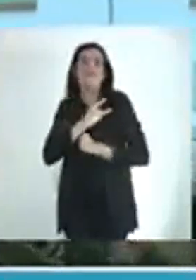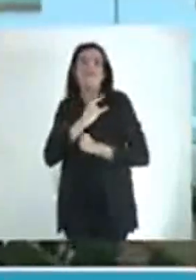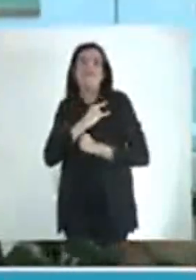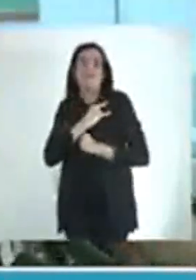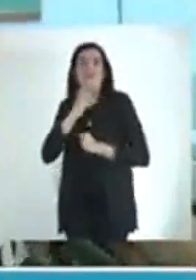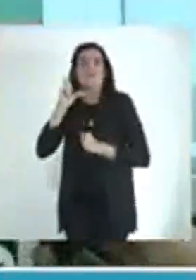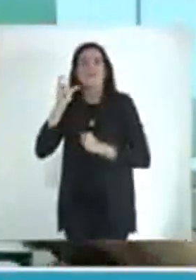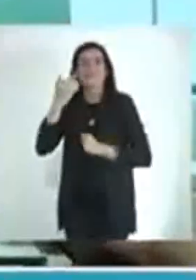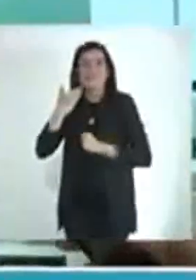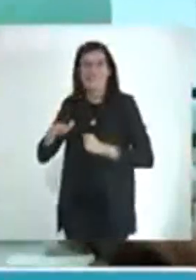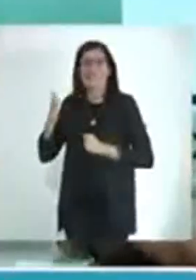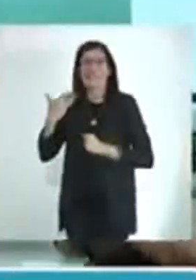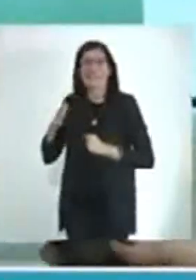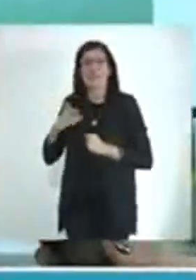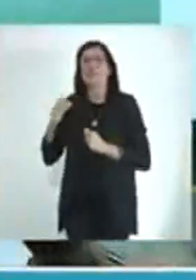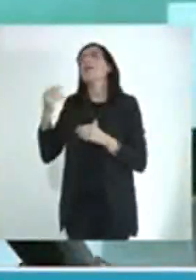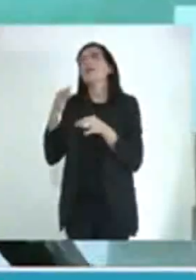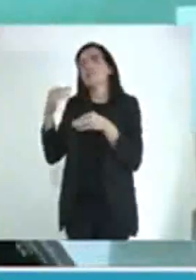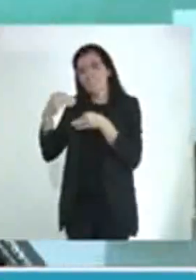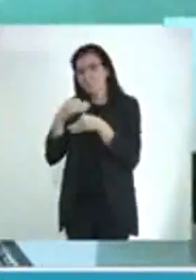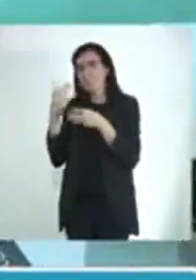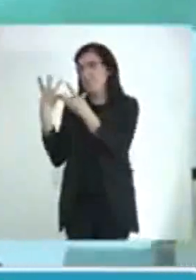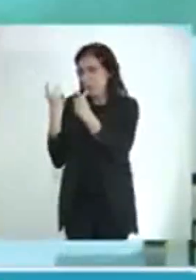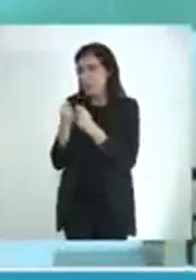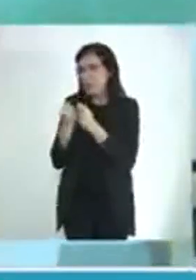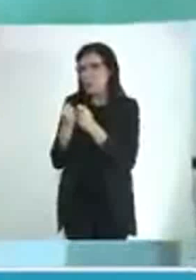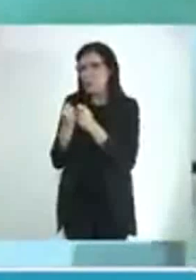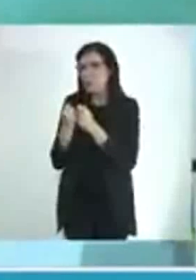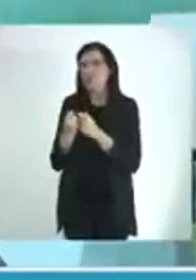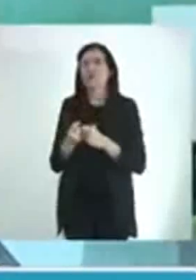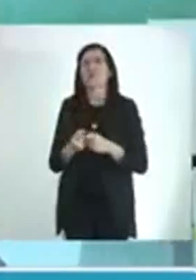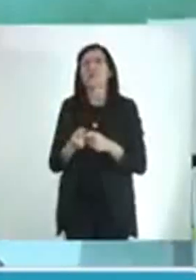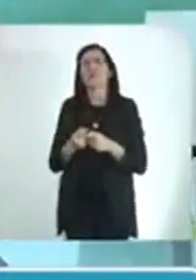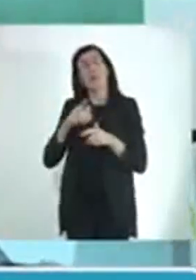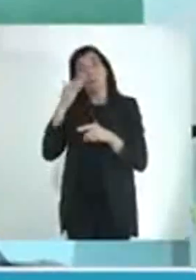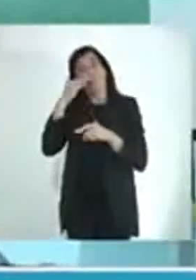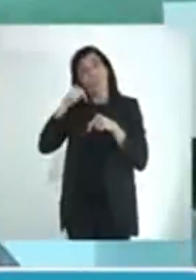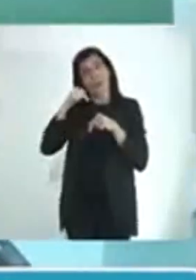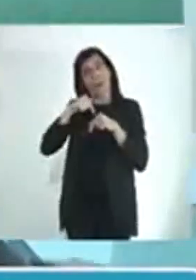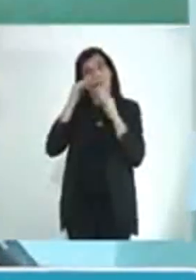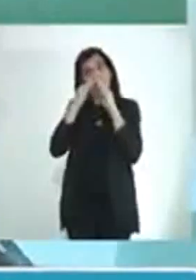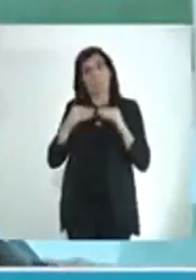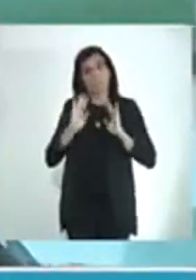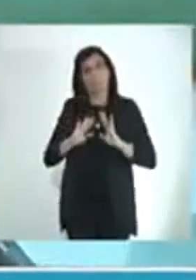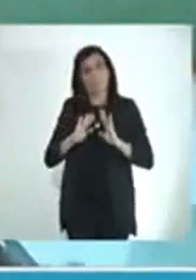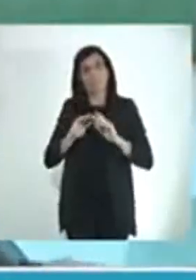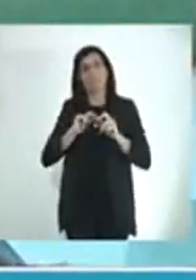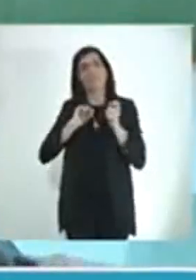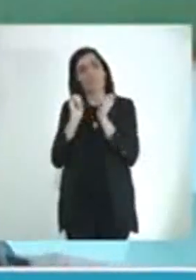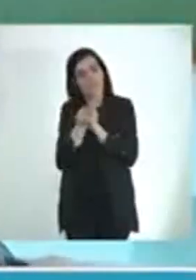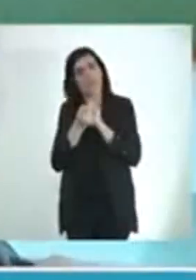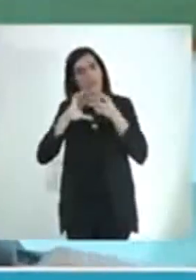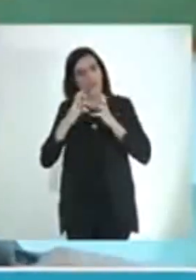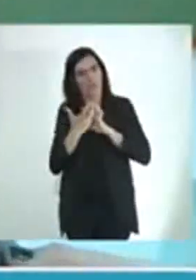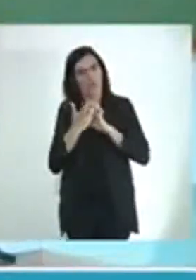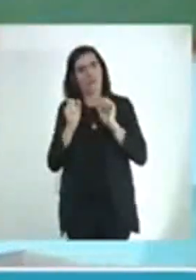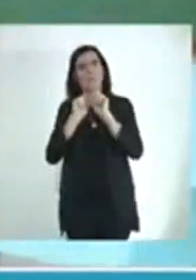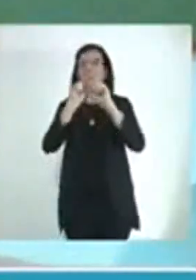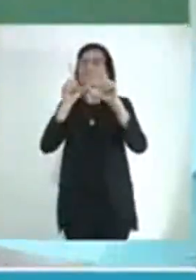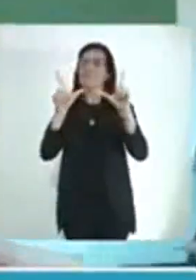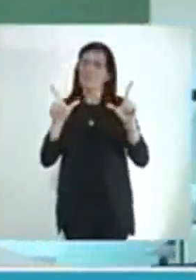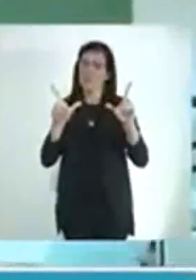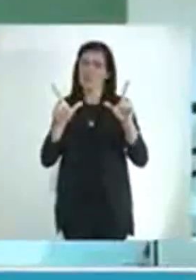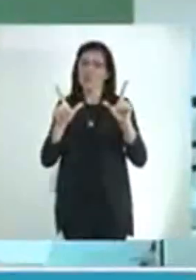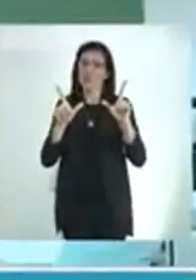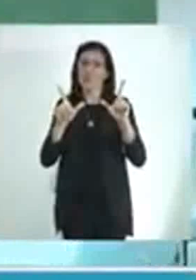además de eso, frente a la pandemia, hemos elaborado, digamos, propuestas de manera virtual, interactivas, con